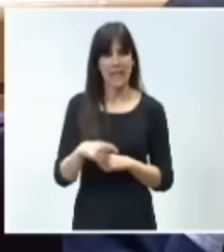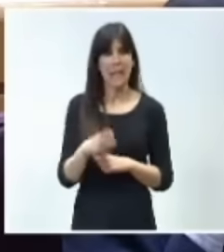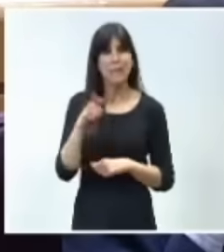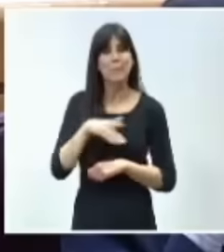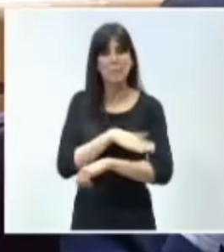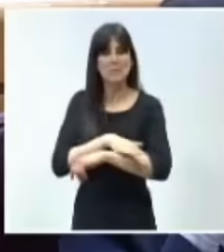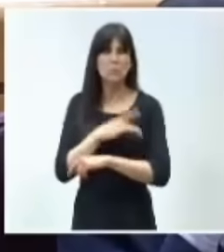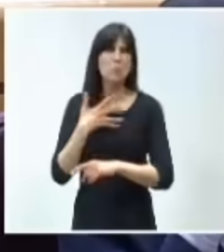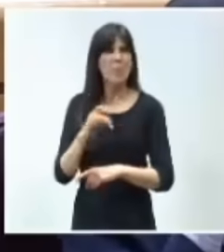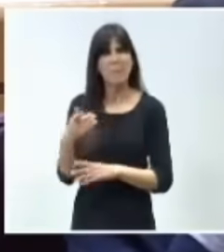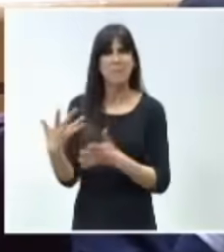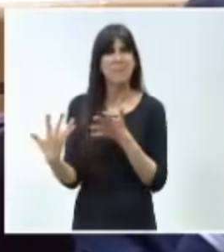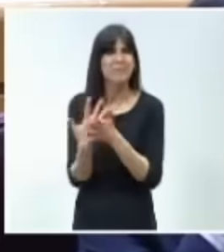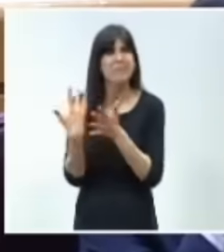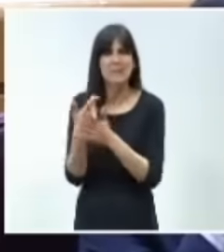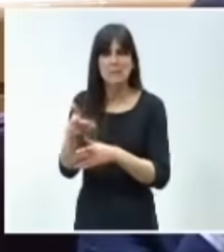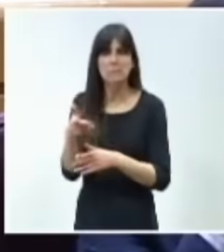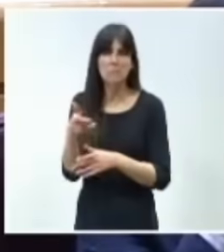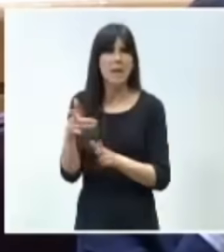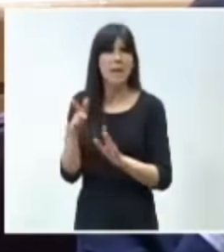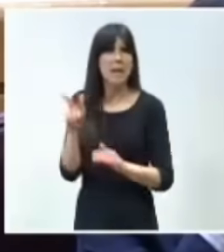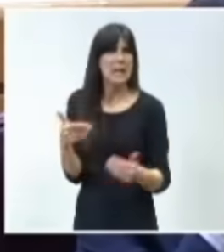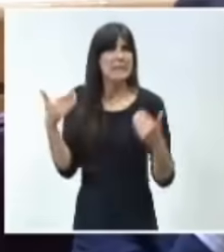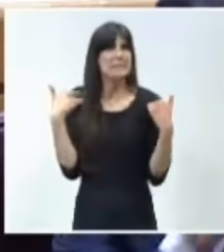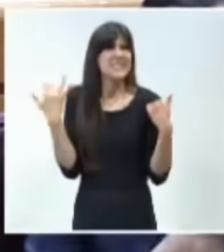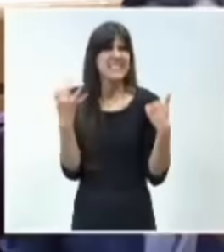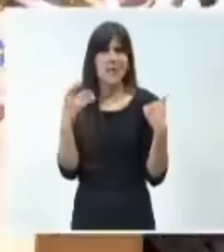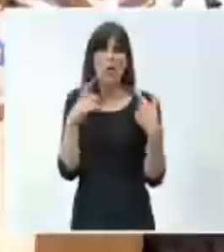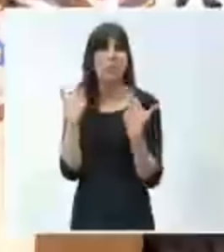¿podría explicar su actividad al frente de su departamento?